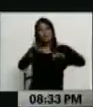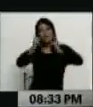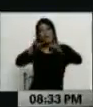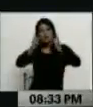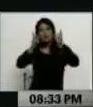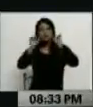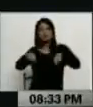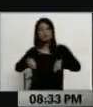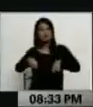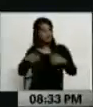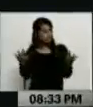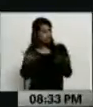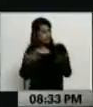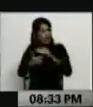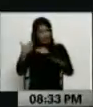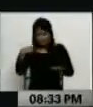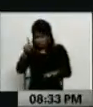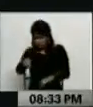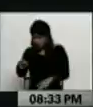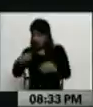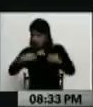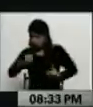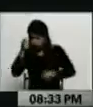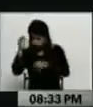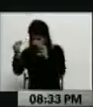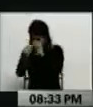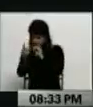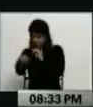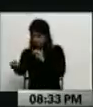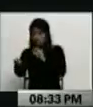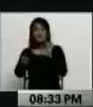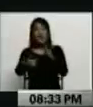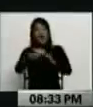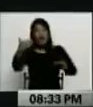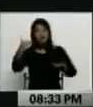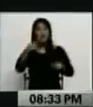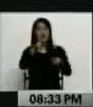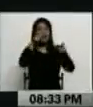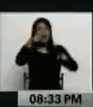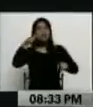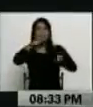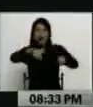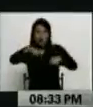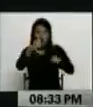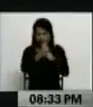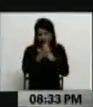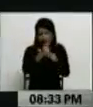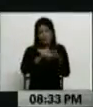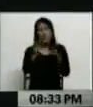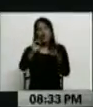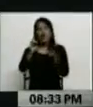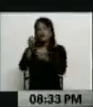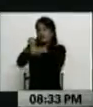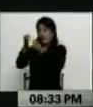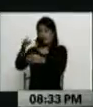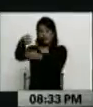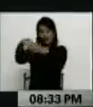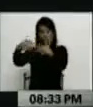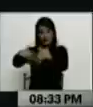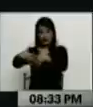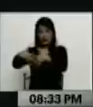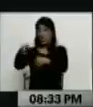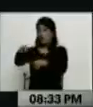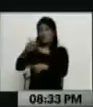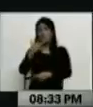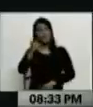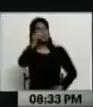María estudiantes campesinos trabajadores dígame usted las empresas petroleras si un trabajador levantaba la